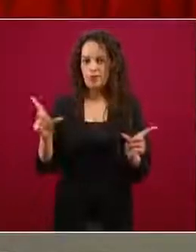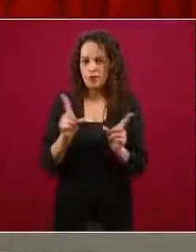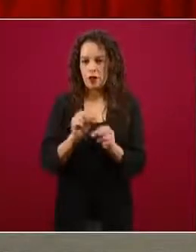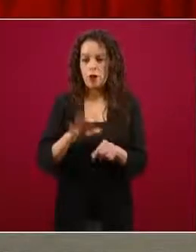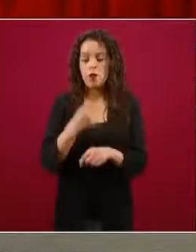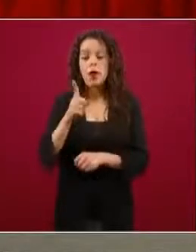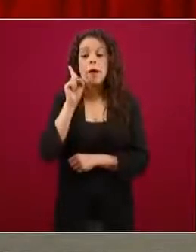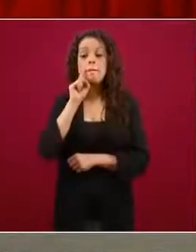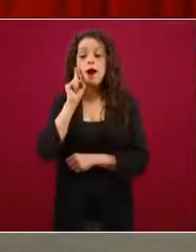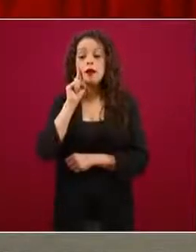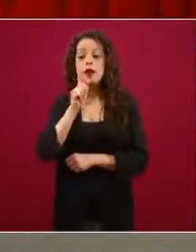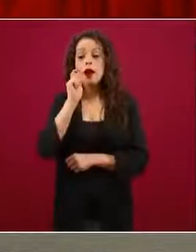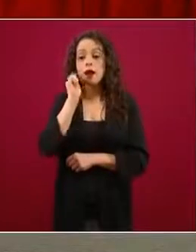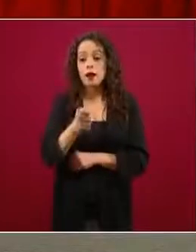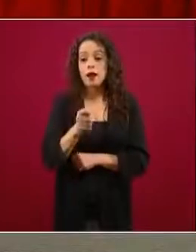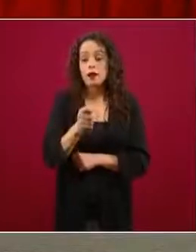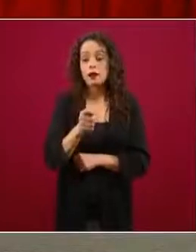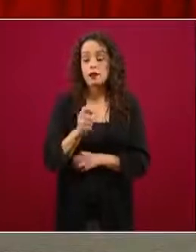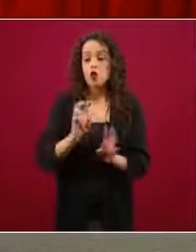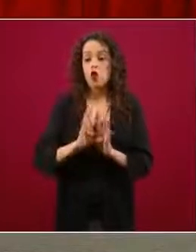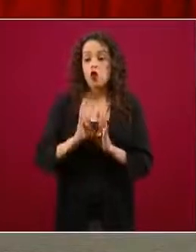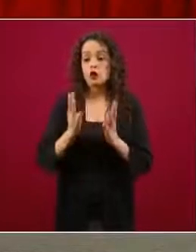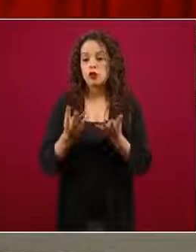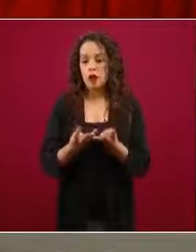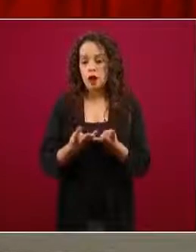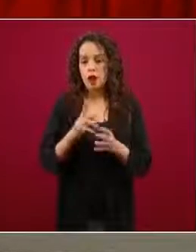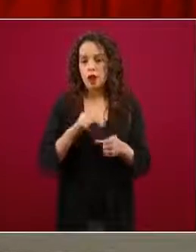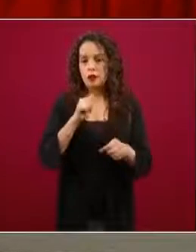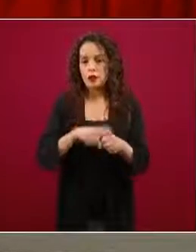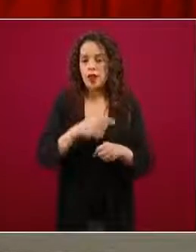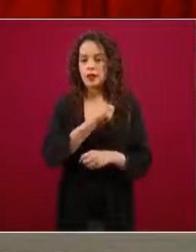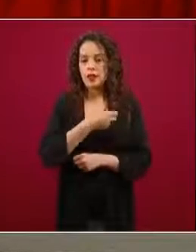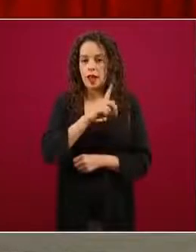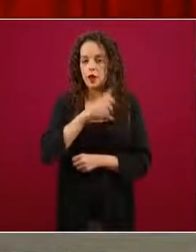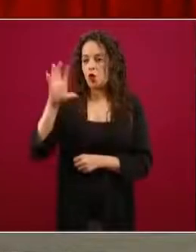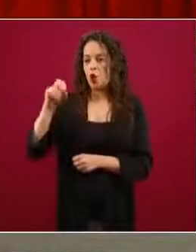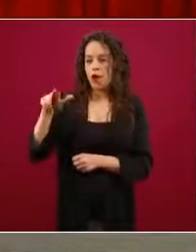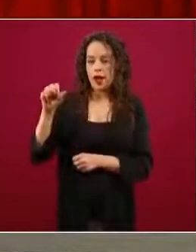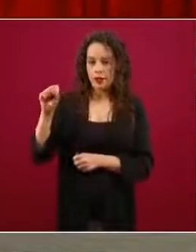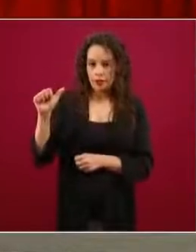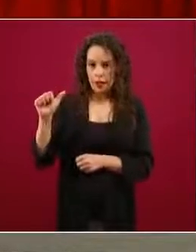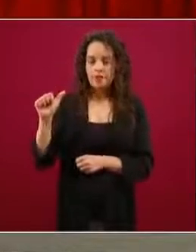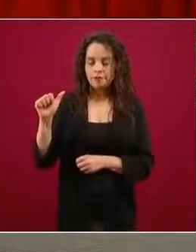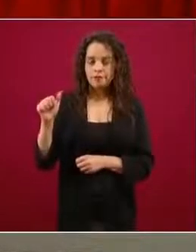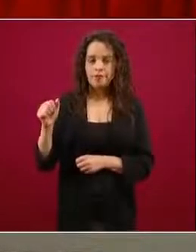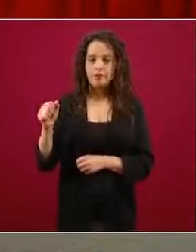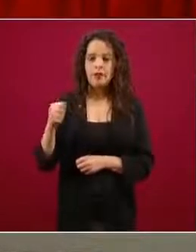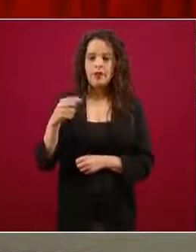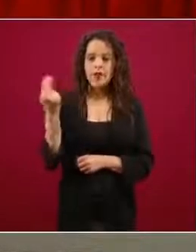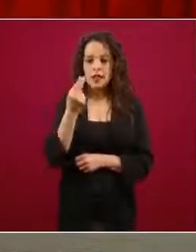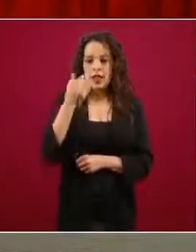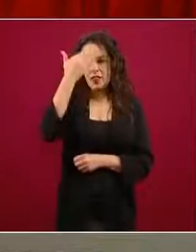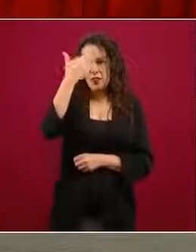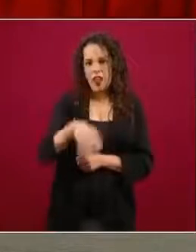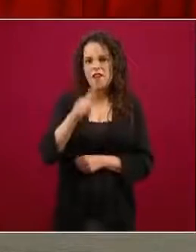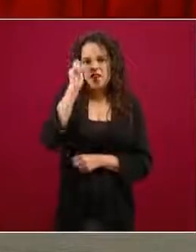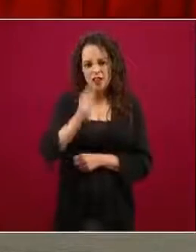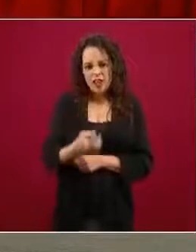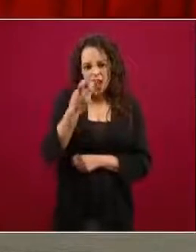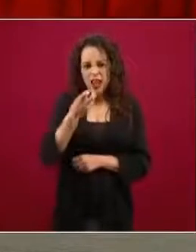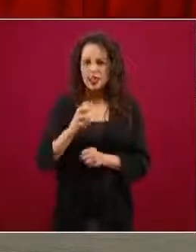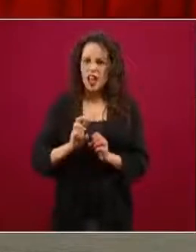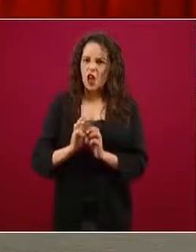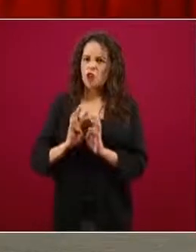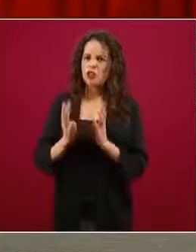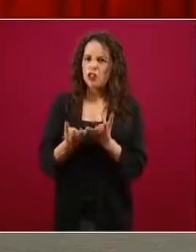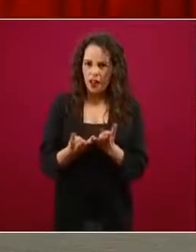Consejo Nacional de Salud, el CONASA, para que todo el mundo esté familiarizado con qué es el Consejo. El